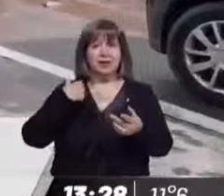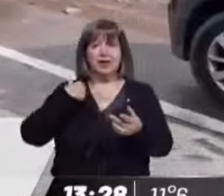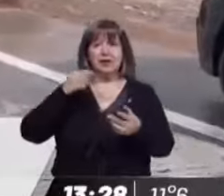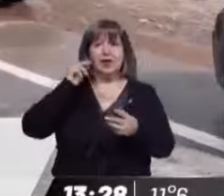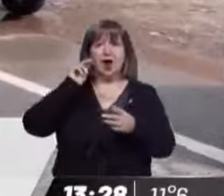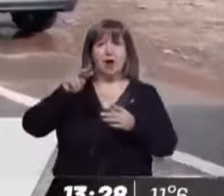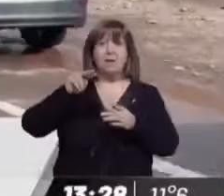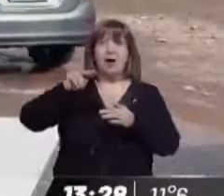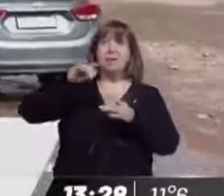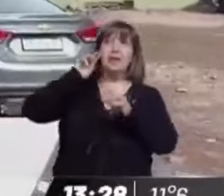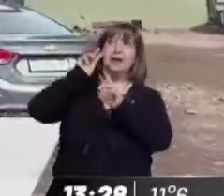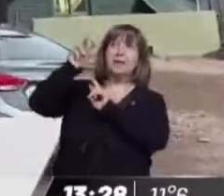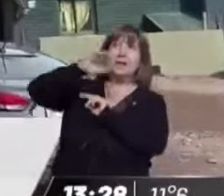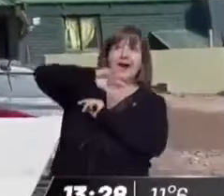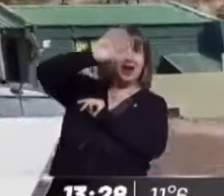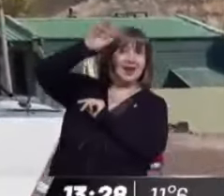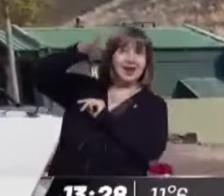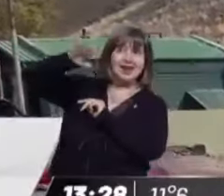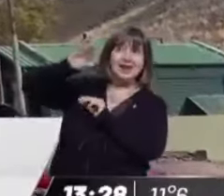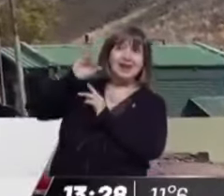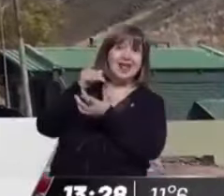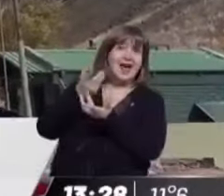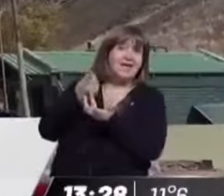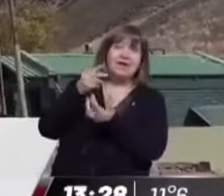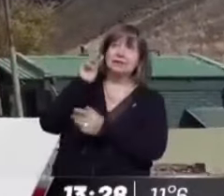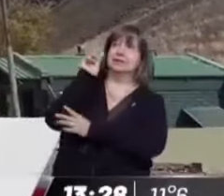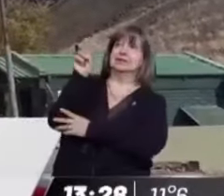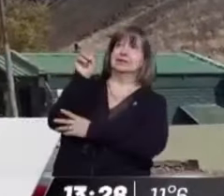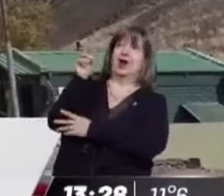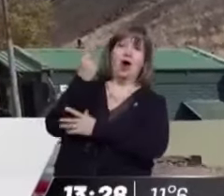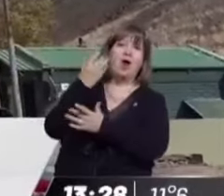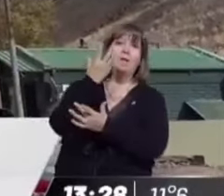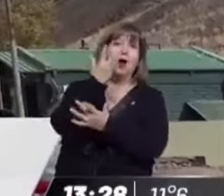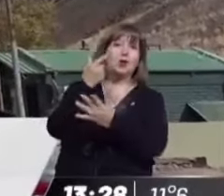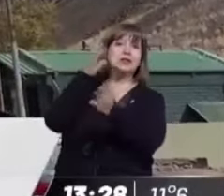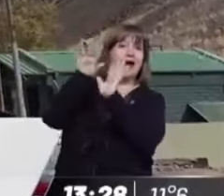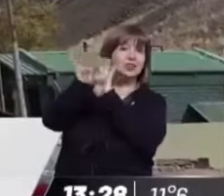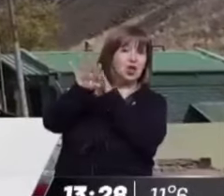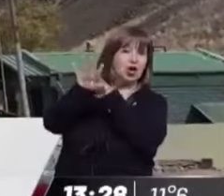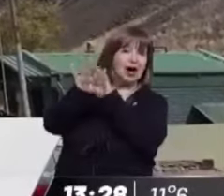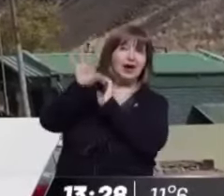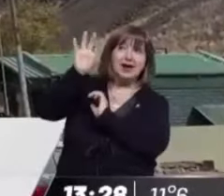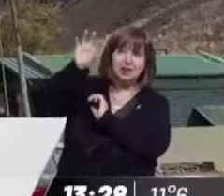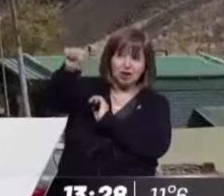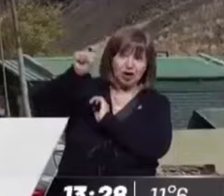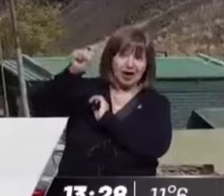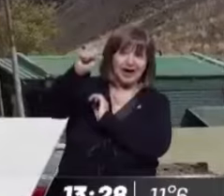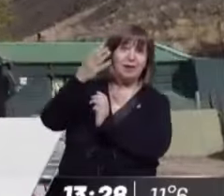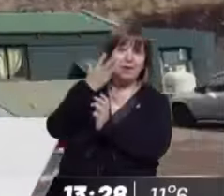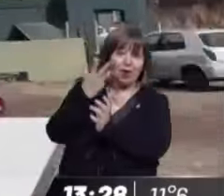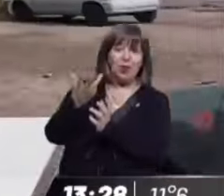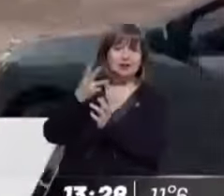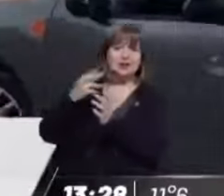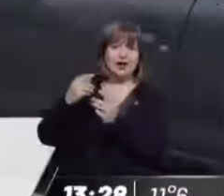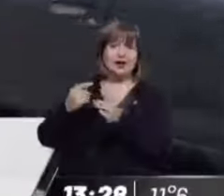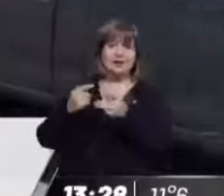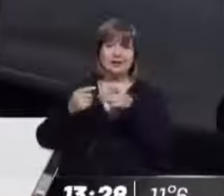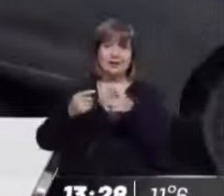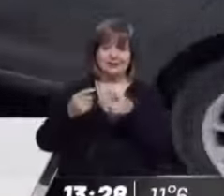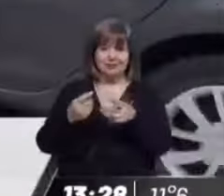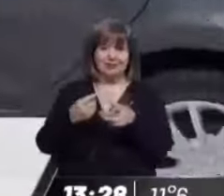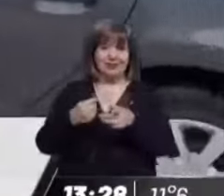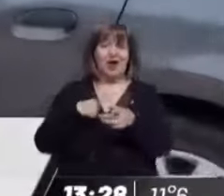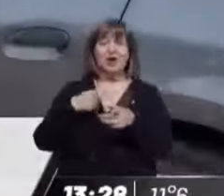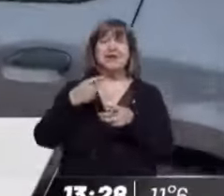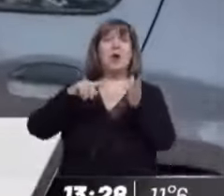nieve allá arriba o tocarla o zambullirte o rodearte de nieve como este buen hombre que viene de